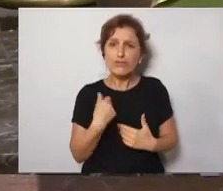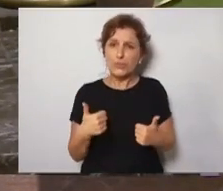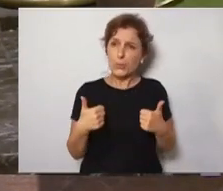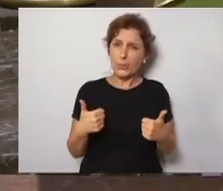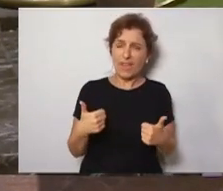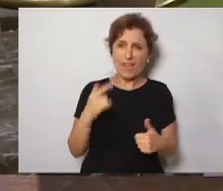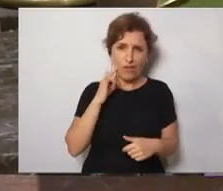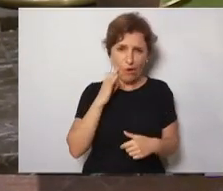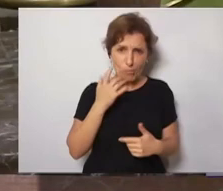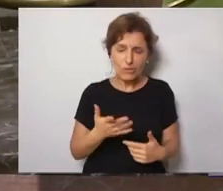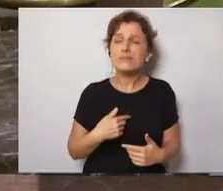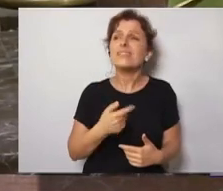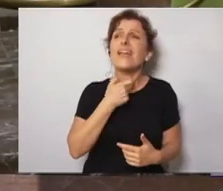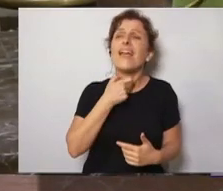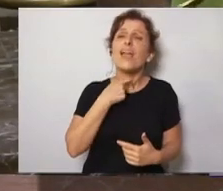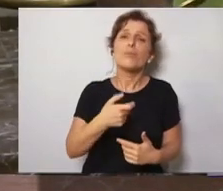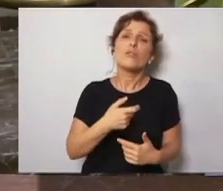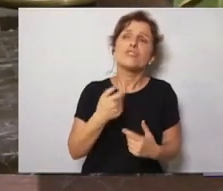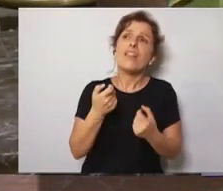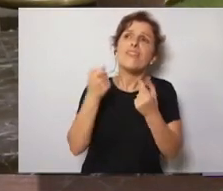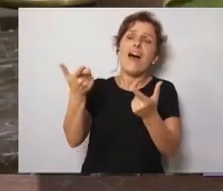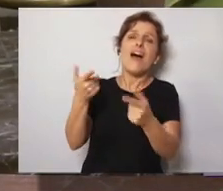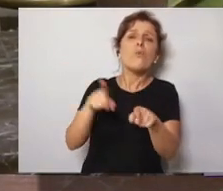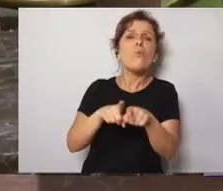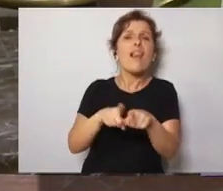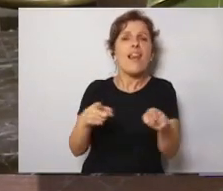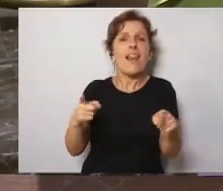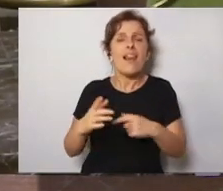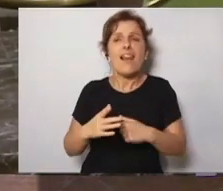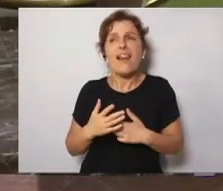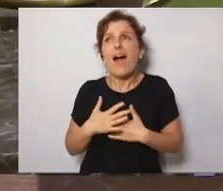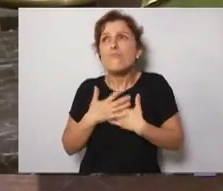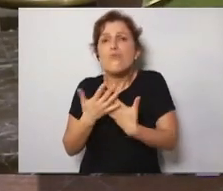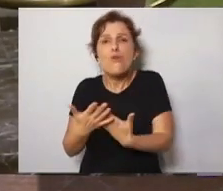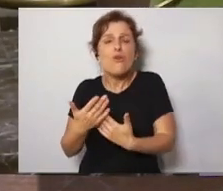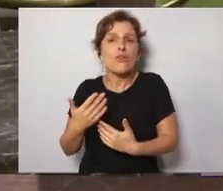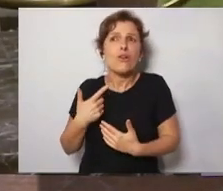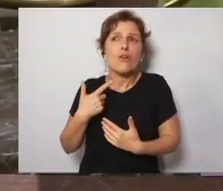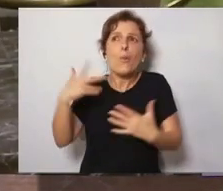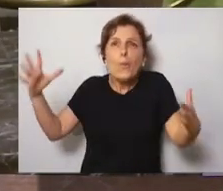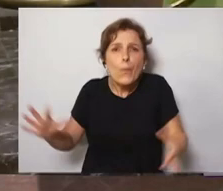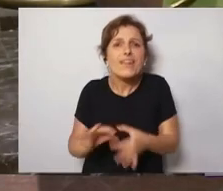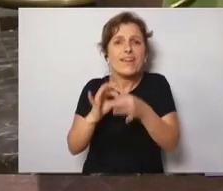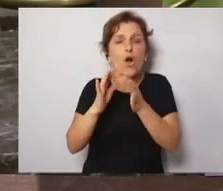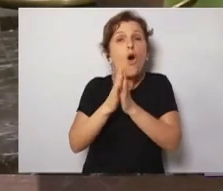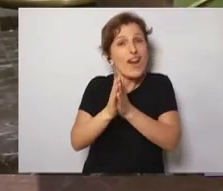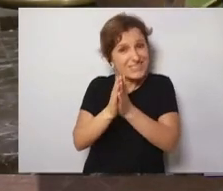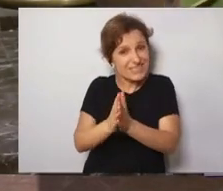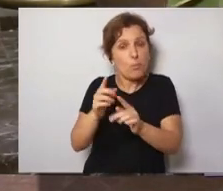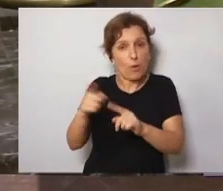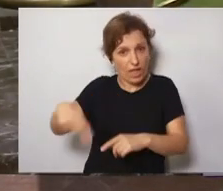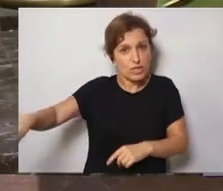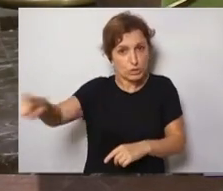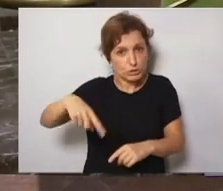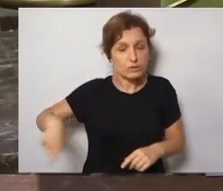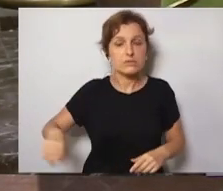los que no estamos asustados de la tormenta y que venga de vuelta al agua unirnos en la oración y también